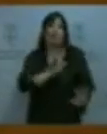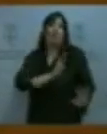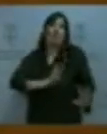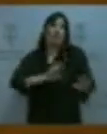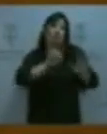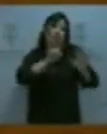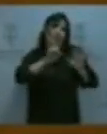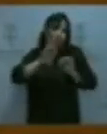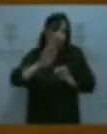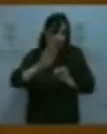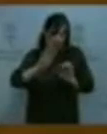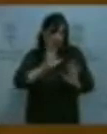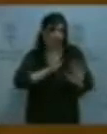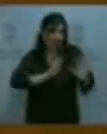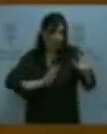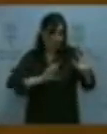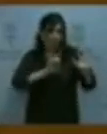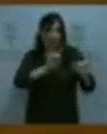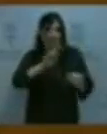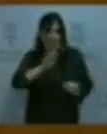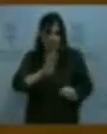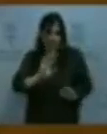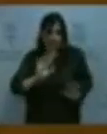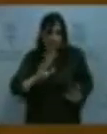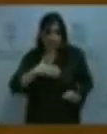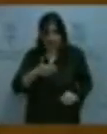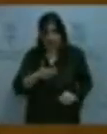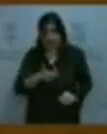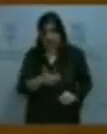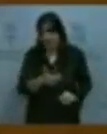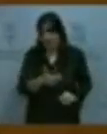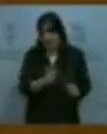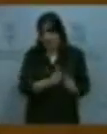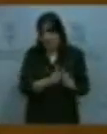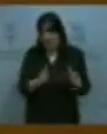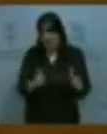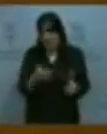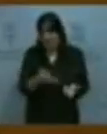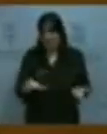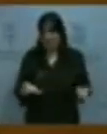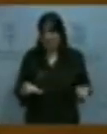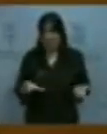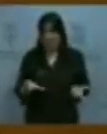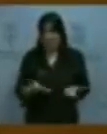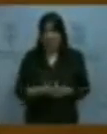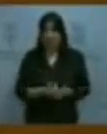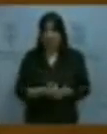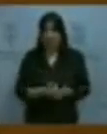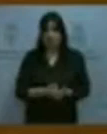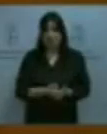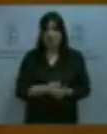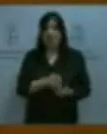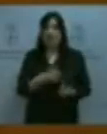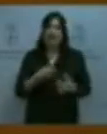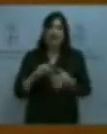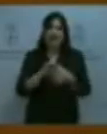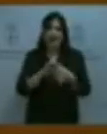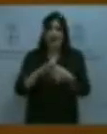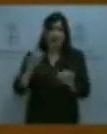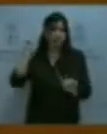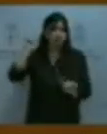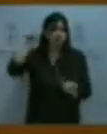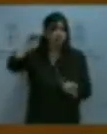que haya una fusión de municipios, seguramente va a aumentar bastante más, ¿hay de verdad una relación milenaria en estos 63 municipios entre la ganadería y el lobo? ¿De verdad